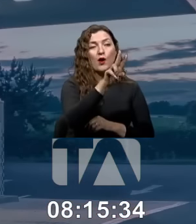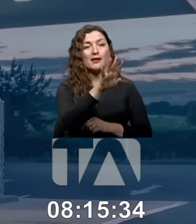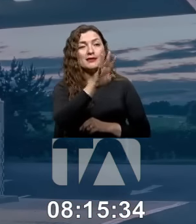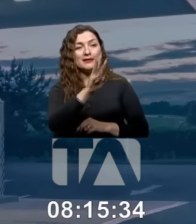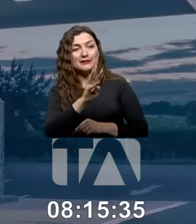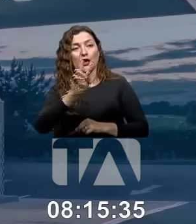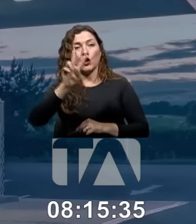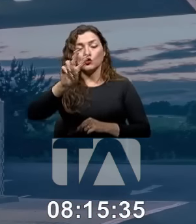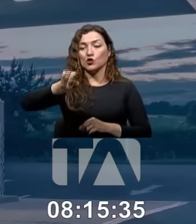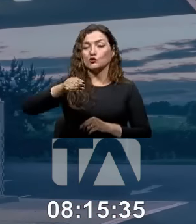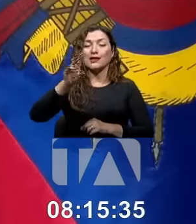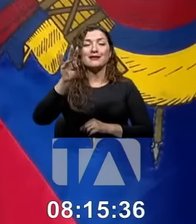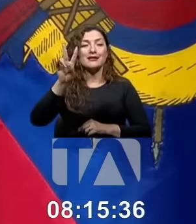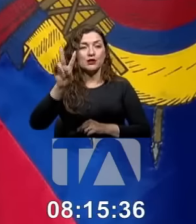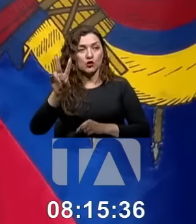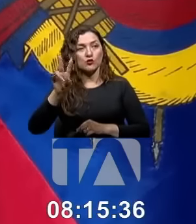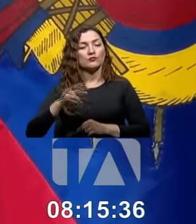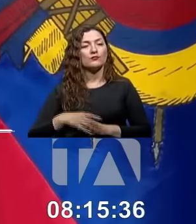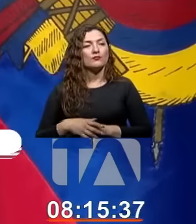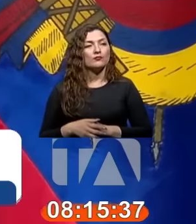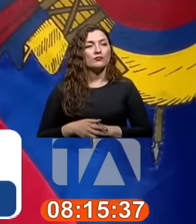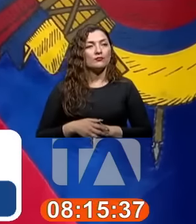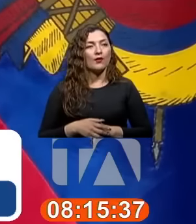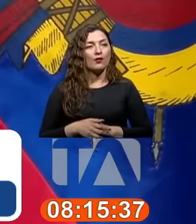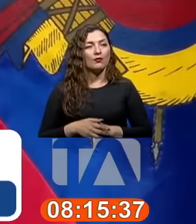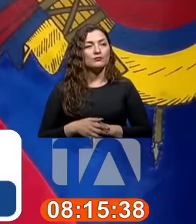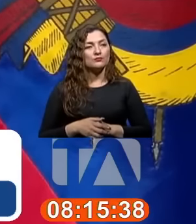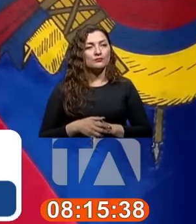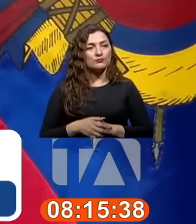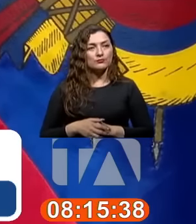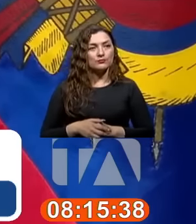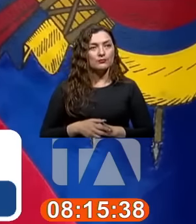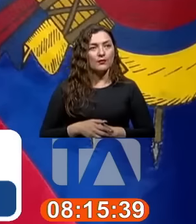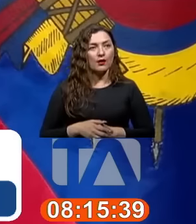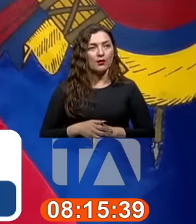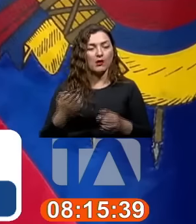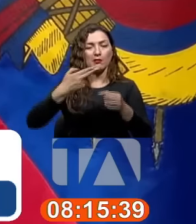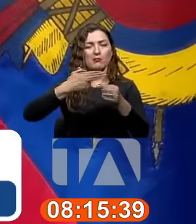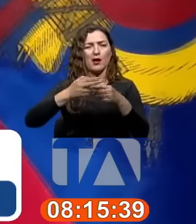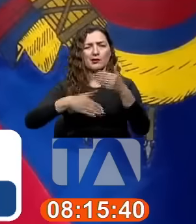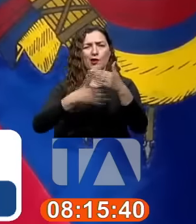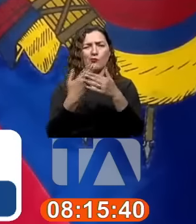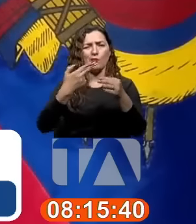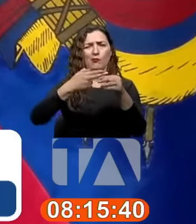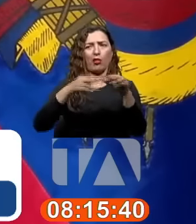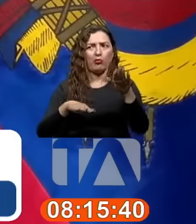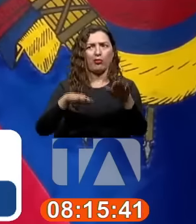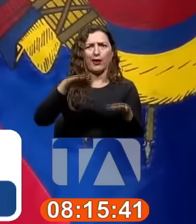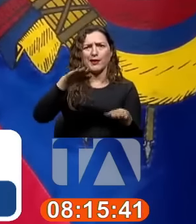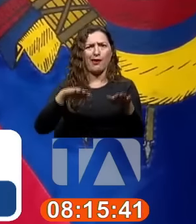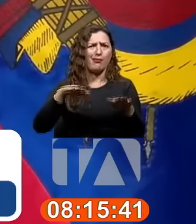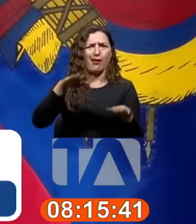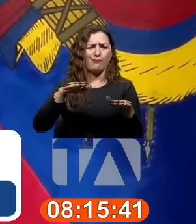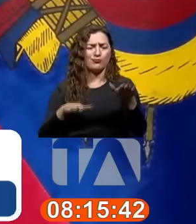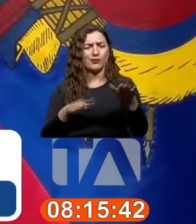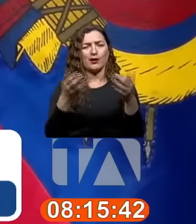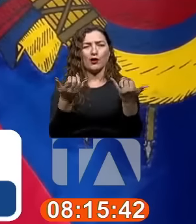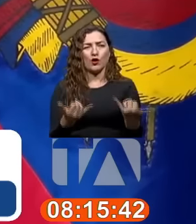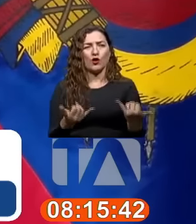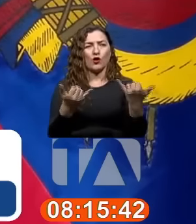2,465 a 2,72. Dado que es el más inequitativo e ineficiente de todos los combustibles, en un momento como el que estamos ahora, es